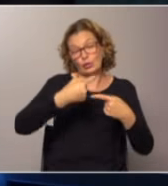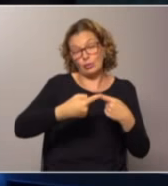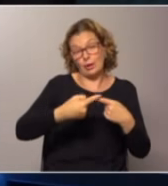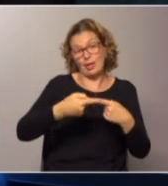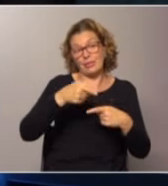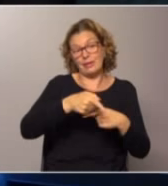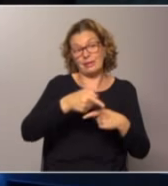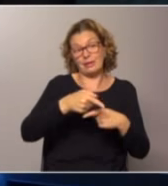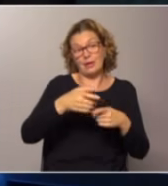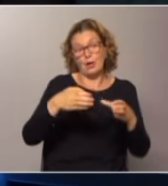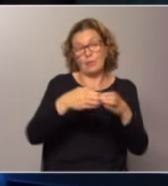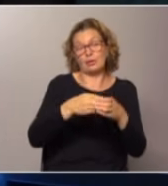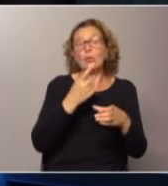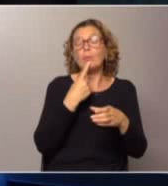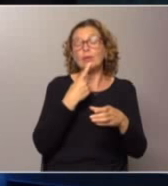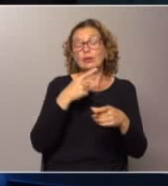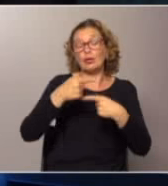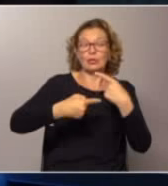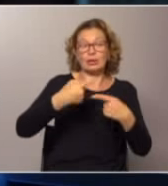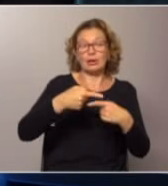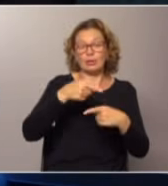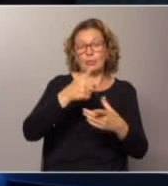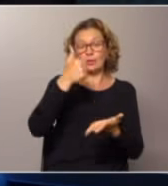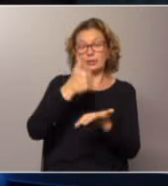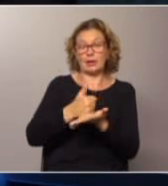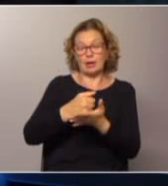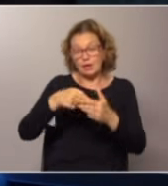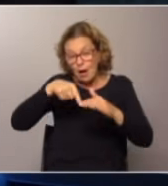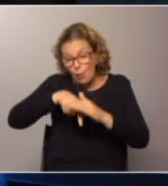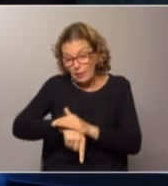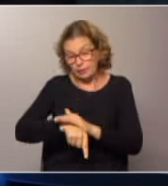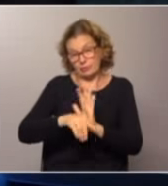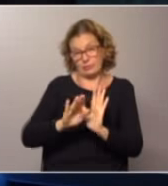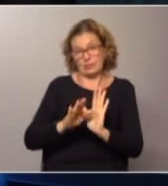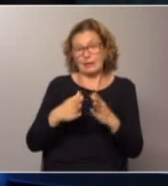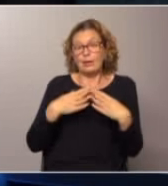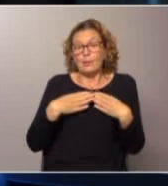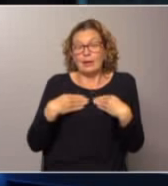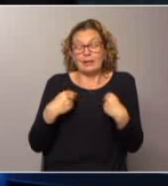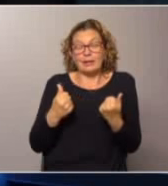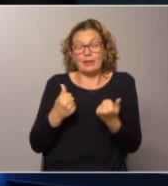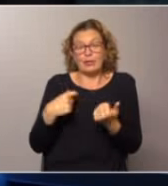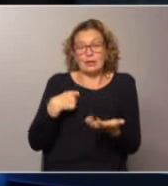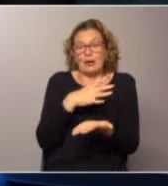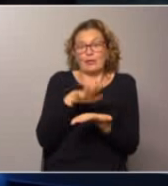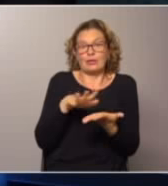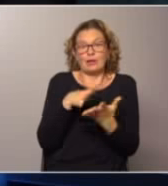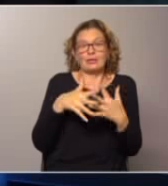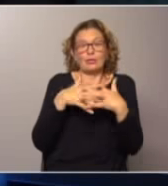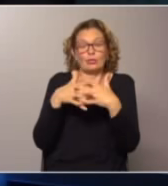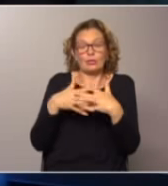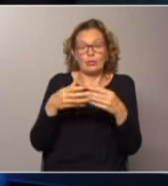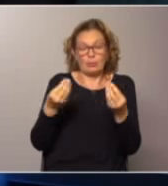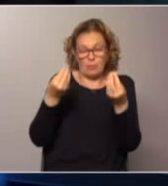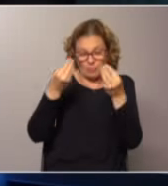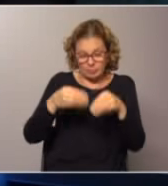partido demócrata era la continuidad de eso que los había puesto en ese agujero esa la sensación que tiene gran parte de la sociedad norteamericana que cayó en un agujero